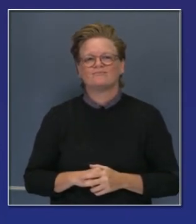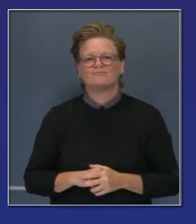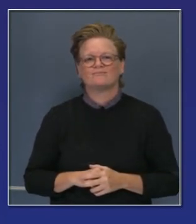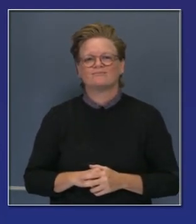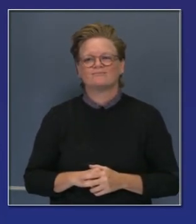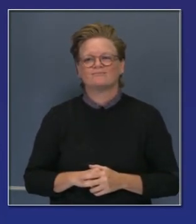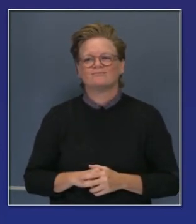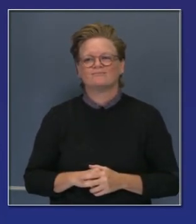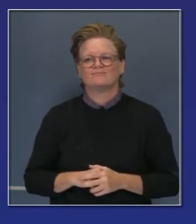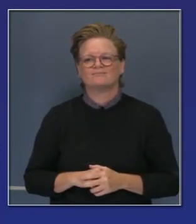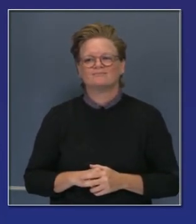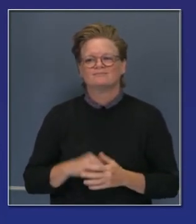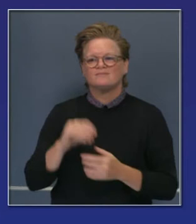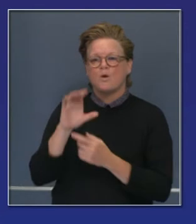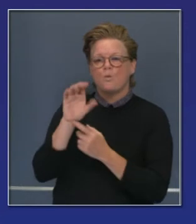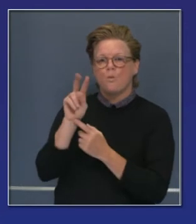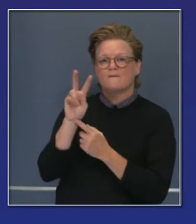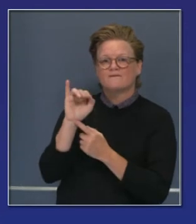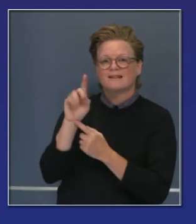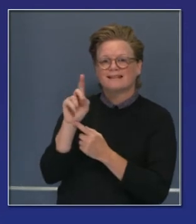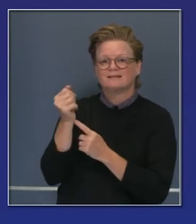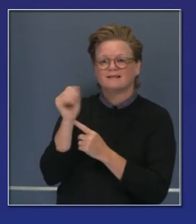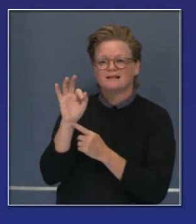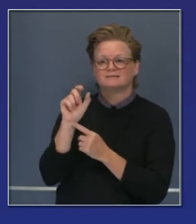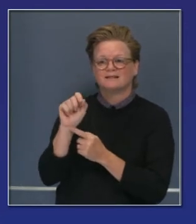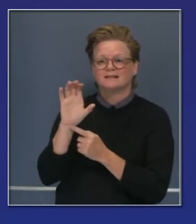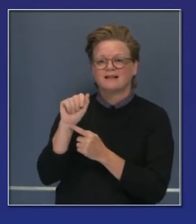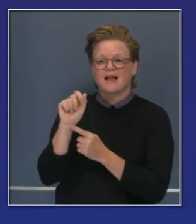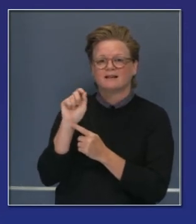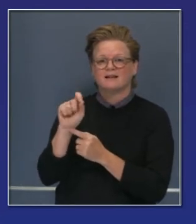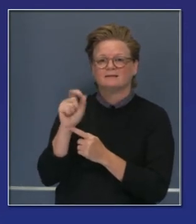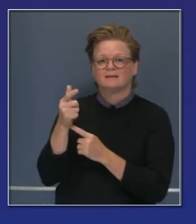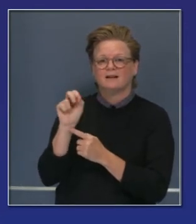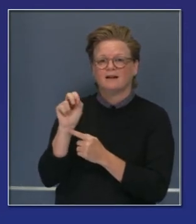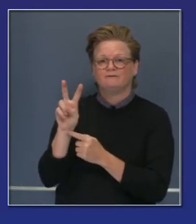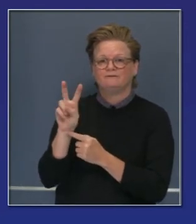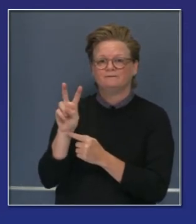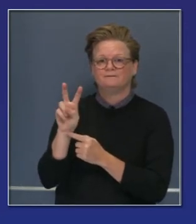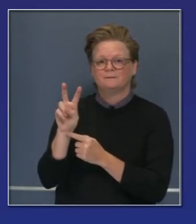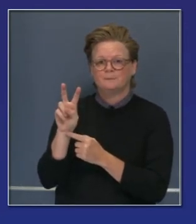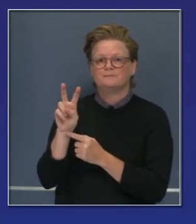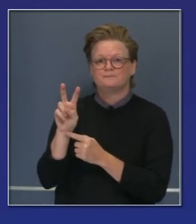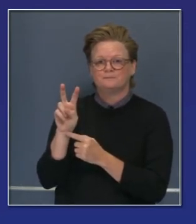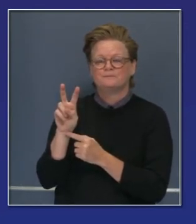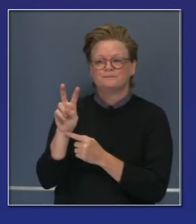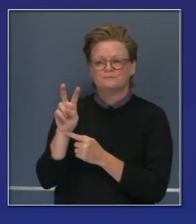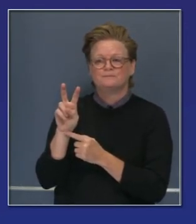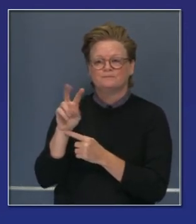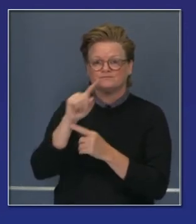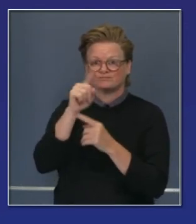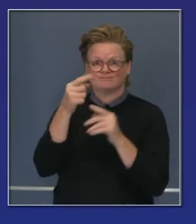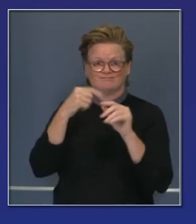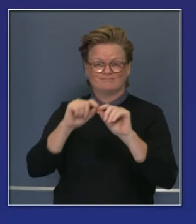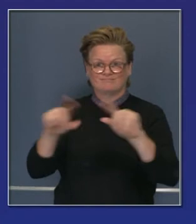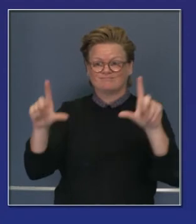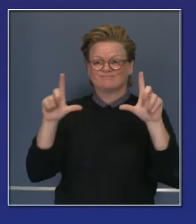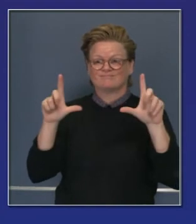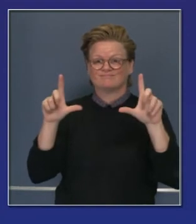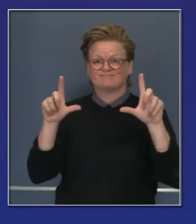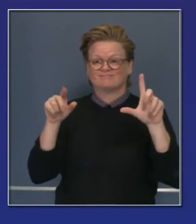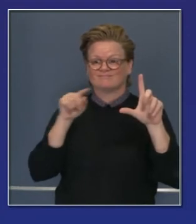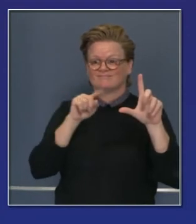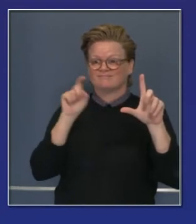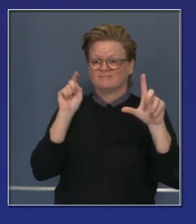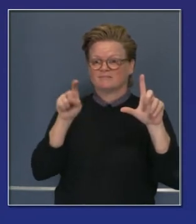covid19.ca.gov, una versión nueva de eso. Como pueden ver aquí, pueden visitar esta página web, poner aquí el condado Fresno,